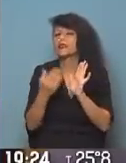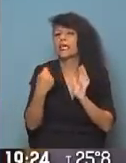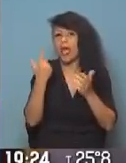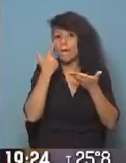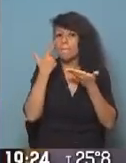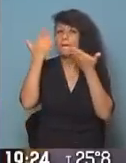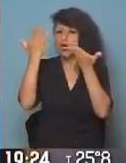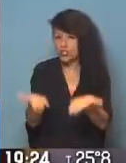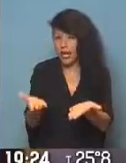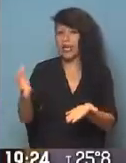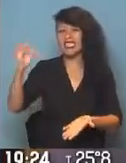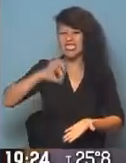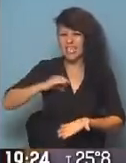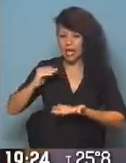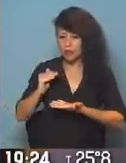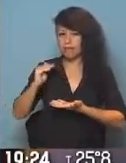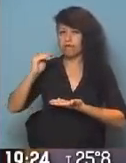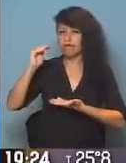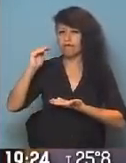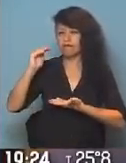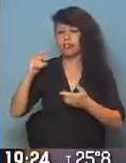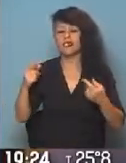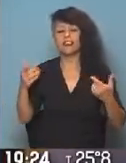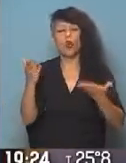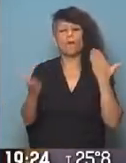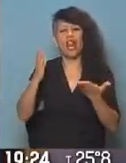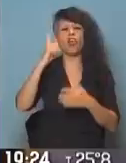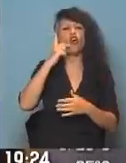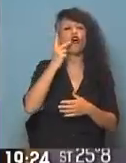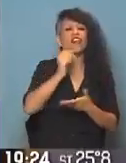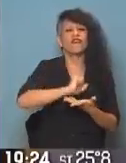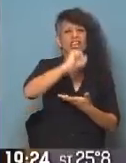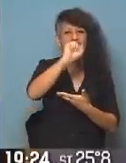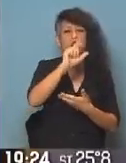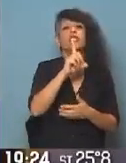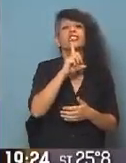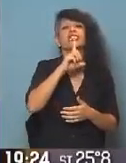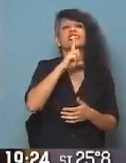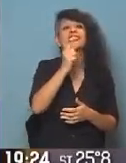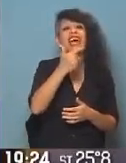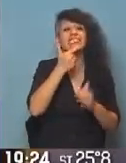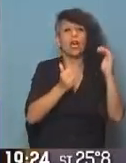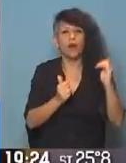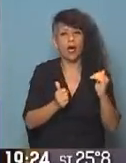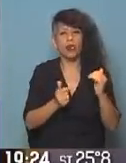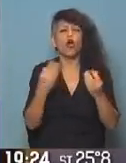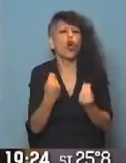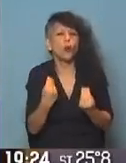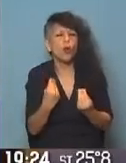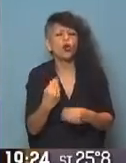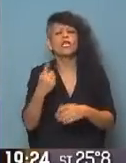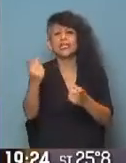salario contra la inflación y bajar las tasa de interés para poder hacer eso el gobierno necesita tres fuentes de dólares el año que viene